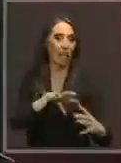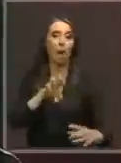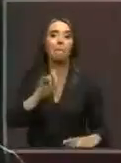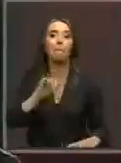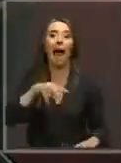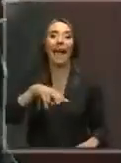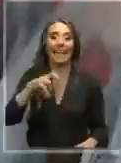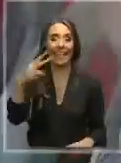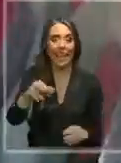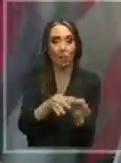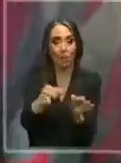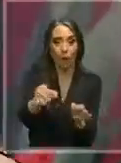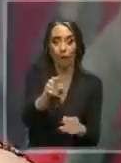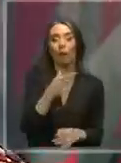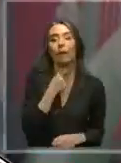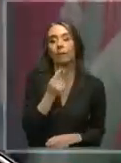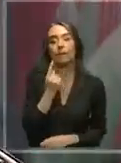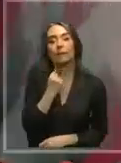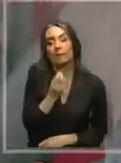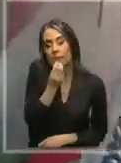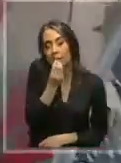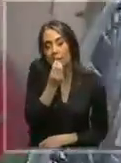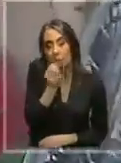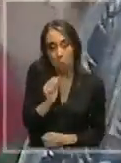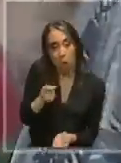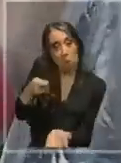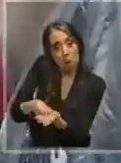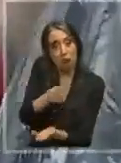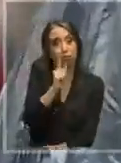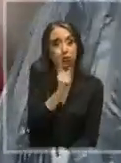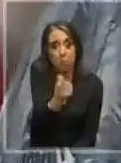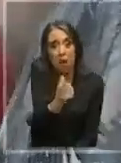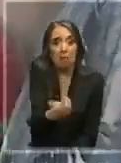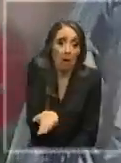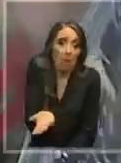si tiene ese antojo y puede pagarlas, ¿por qué no? La primera sandía hay que pedir un